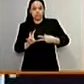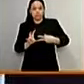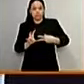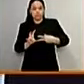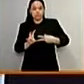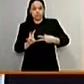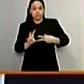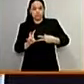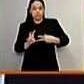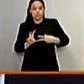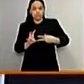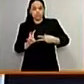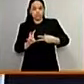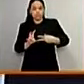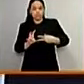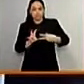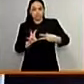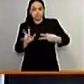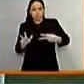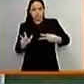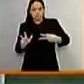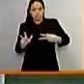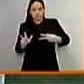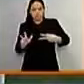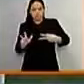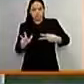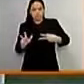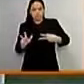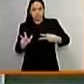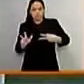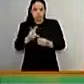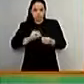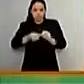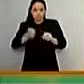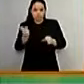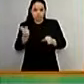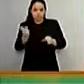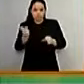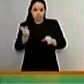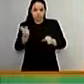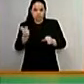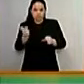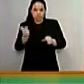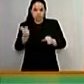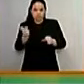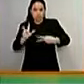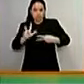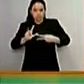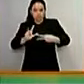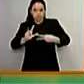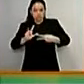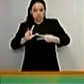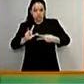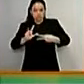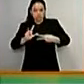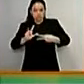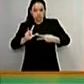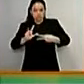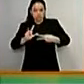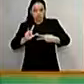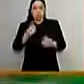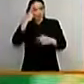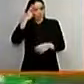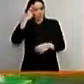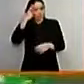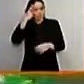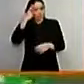3, segundo número premiado, 73. Espero que haya acertado al 34 y 73. Jugador, ¿y tú qué soñaste